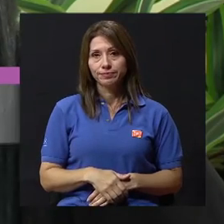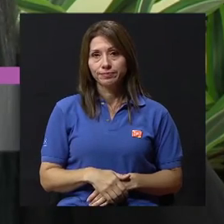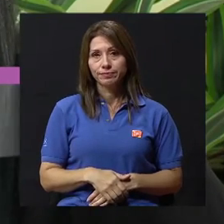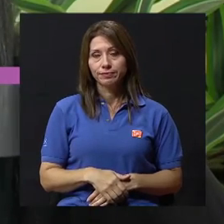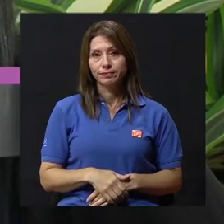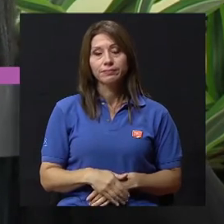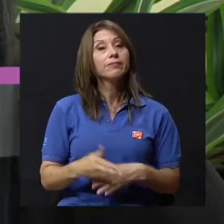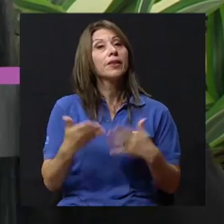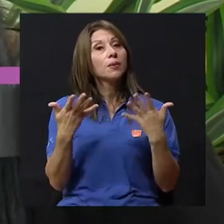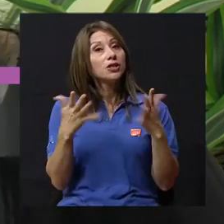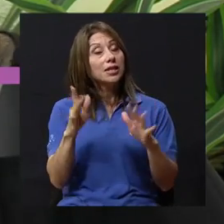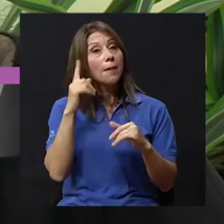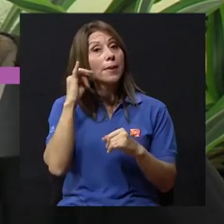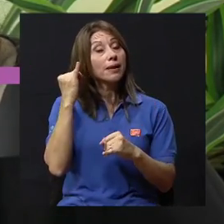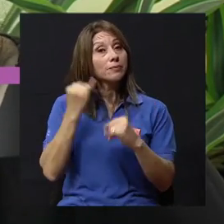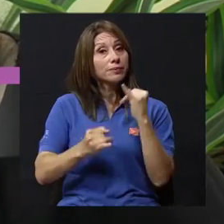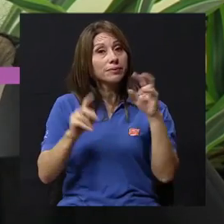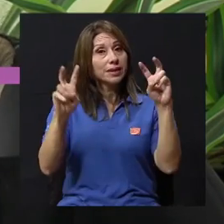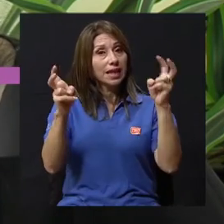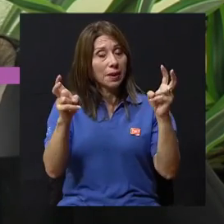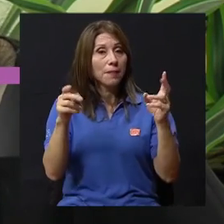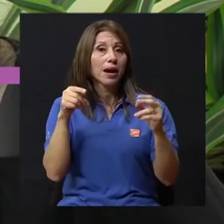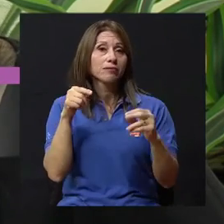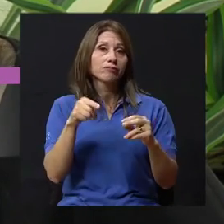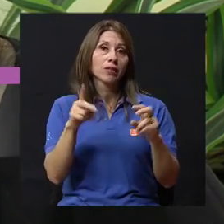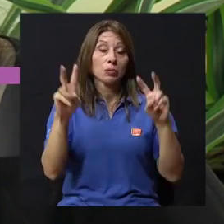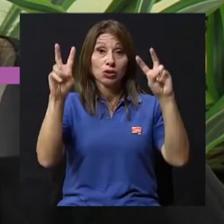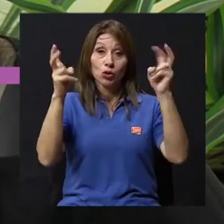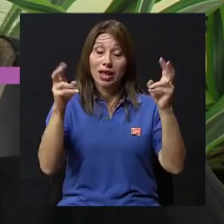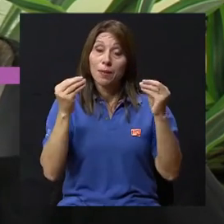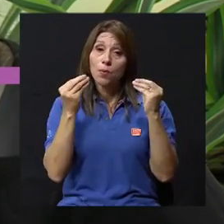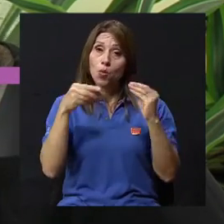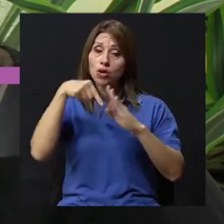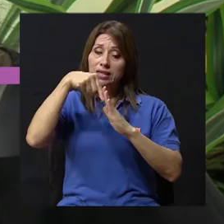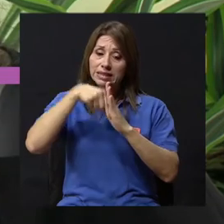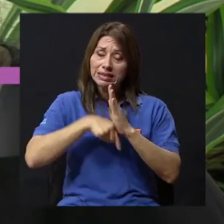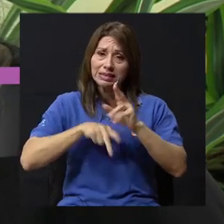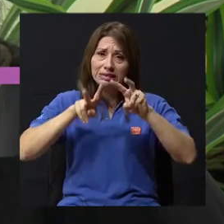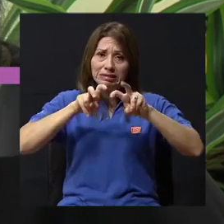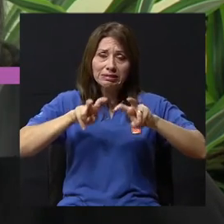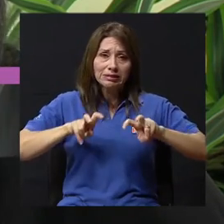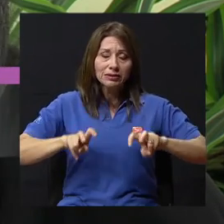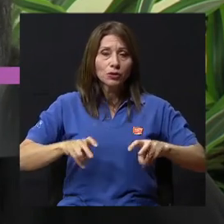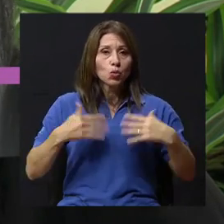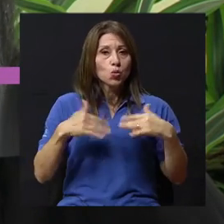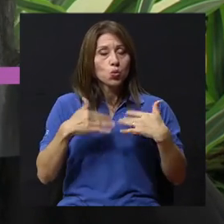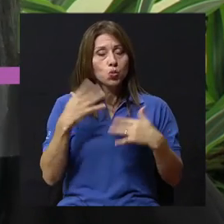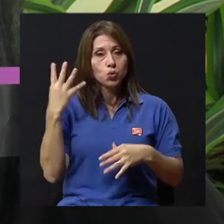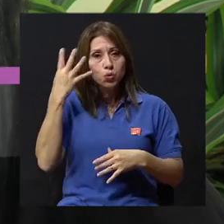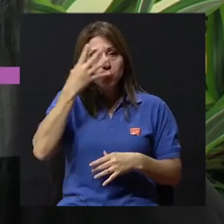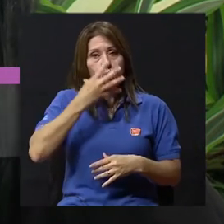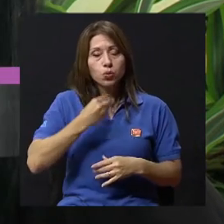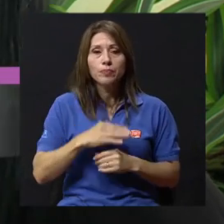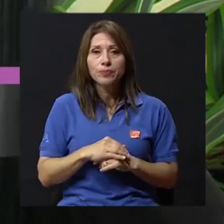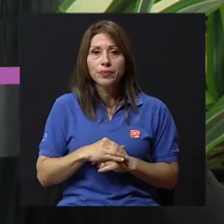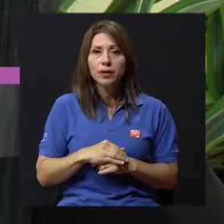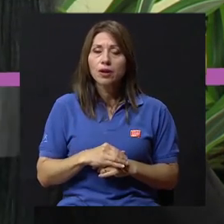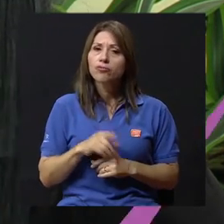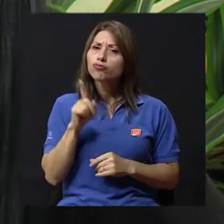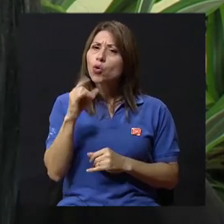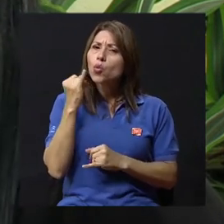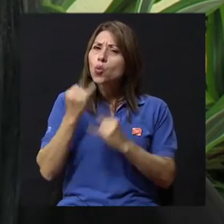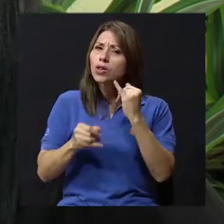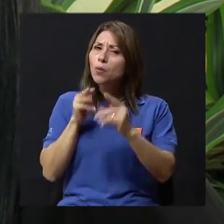Ya para ir cerrando el tema, que sabemos que es un tema pues muy amplio y apasionante. Sí, don Álvaro, ¿qué último